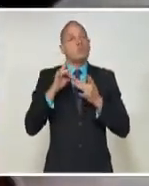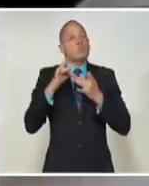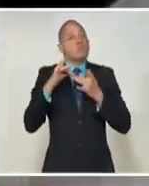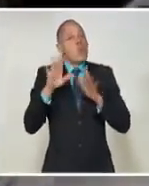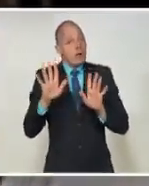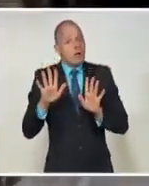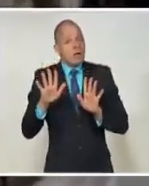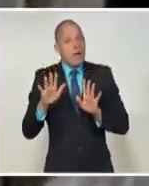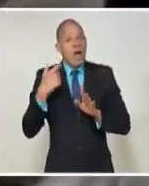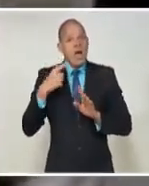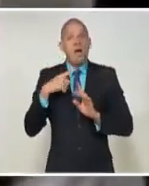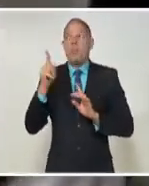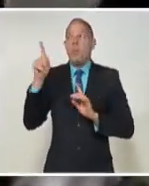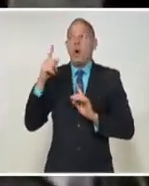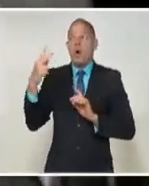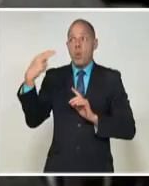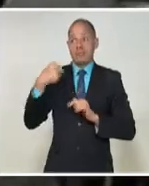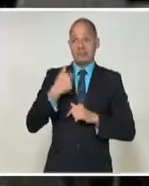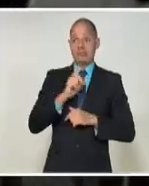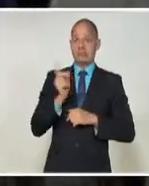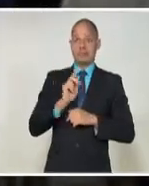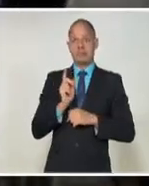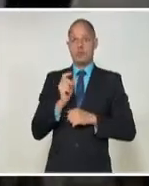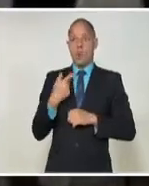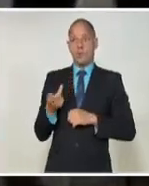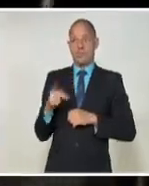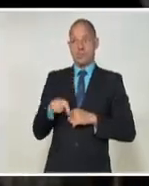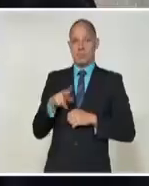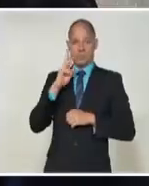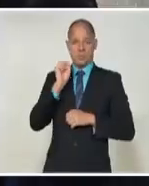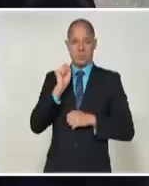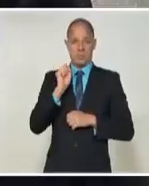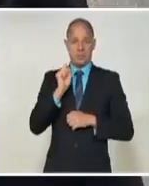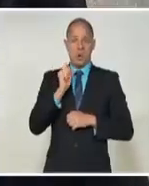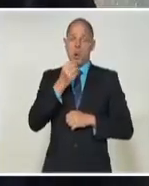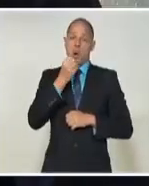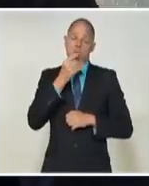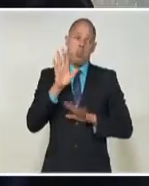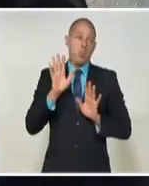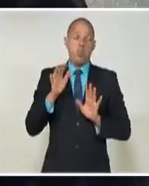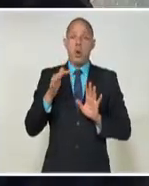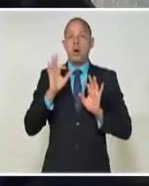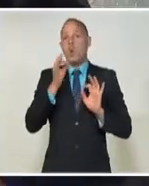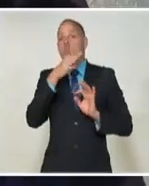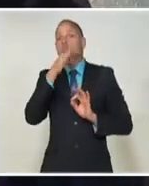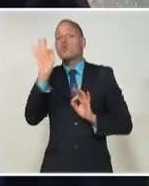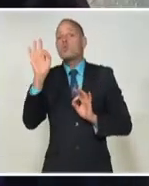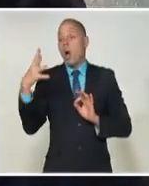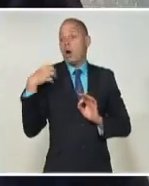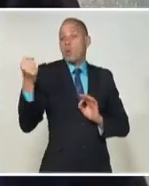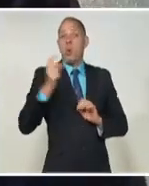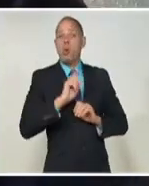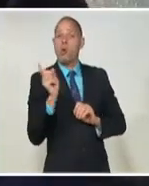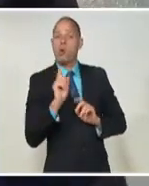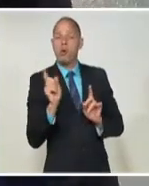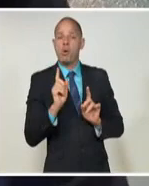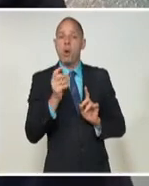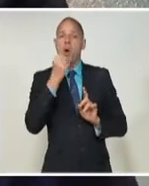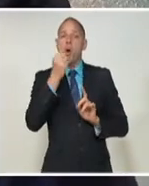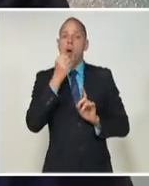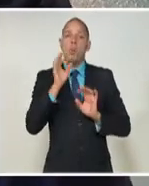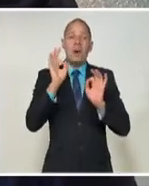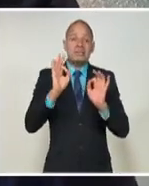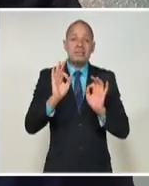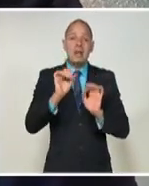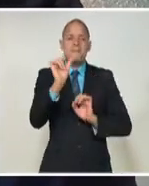batalla. Podría ser que se supiera quién yo era, pero podía pasar toda la vida y nunca se supiera. Podía suceder que perfectamente yo quedara para la historia como un tipo que era un